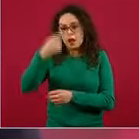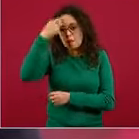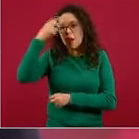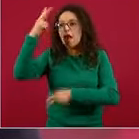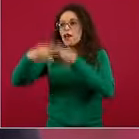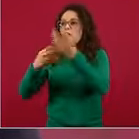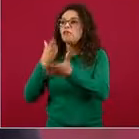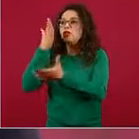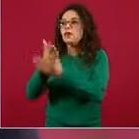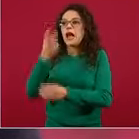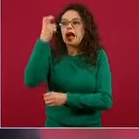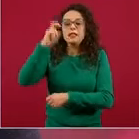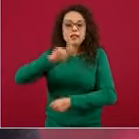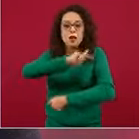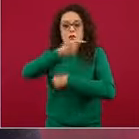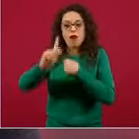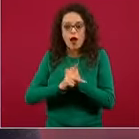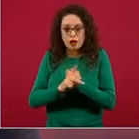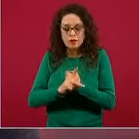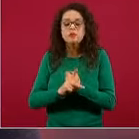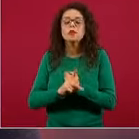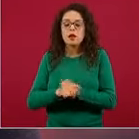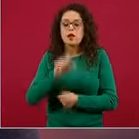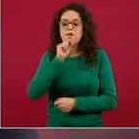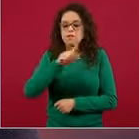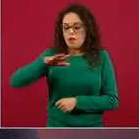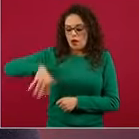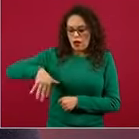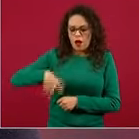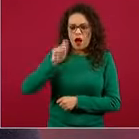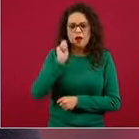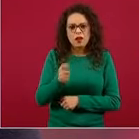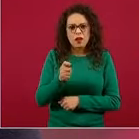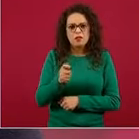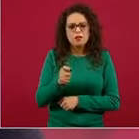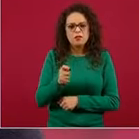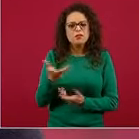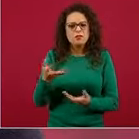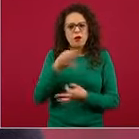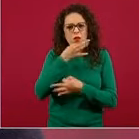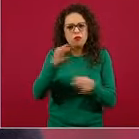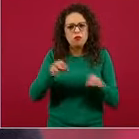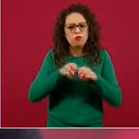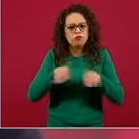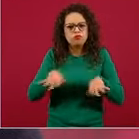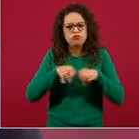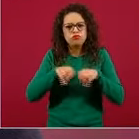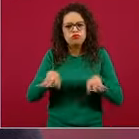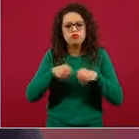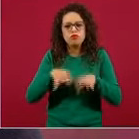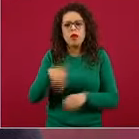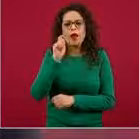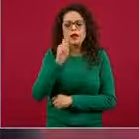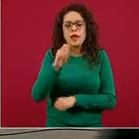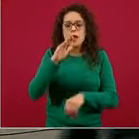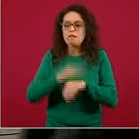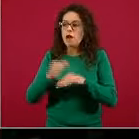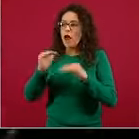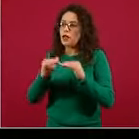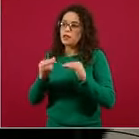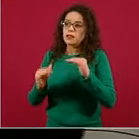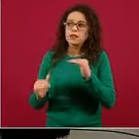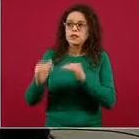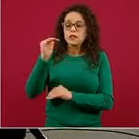a publicaciones que han estado saliendo también recientemente en relación a cuál sería el periodo más alto de